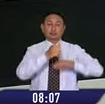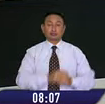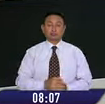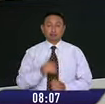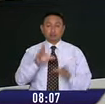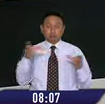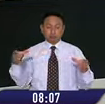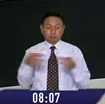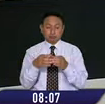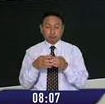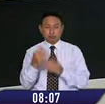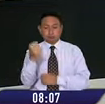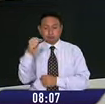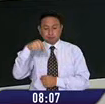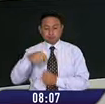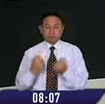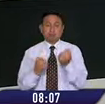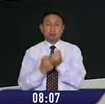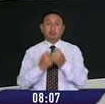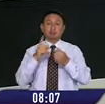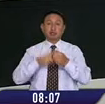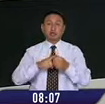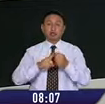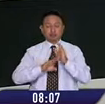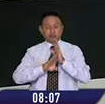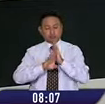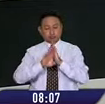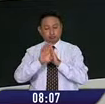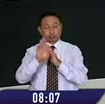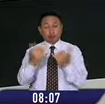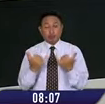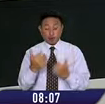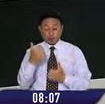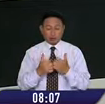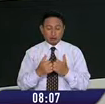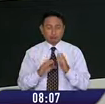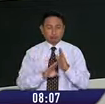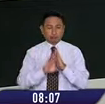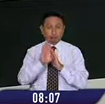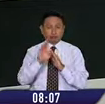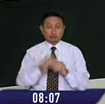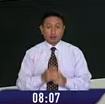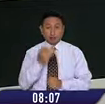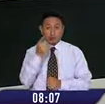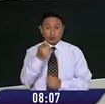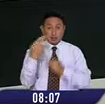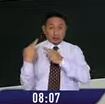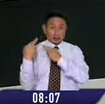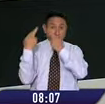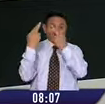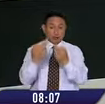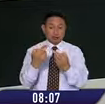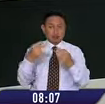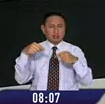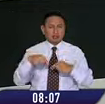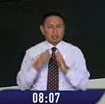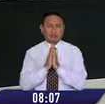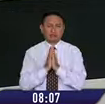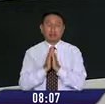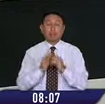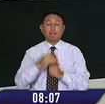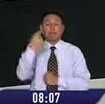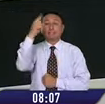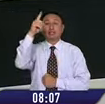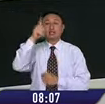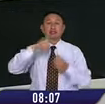solo puño con los ciudadanos para que Quito salgamos del bache que estamos viviendo. En ustedes recae la esperanza de miles